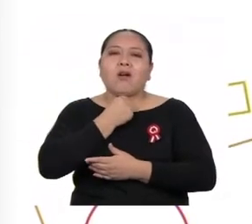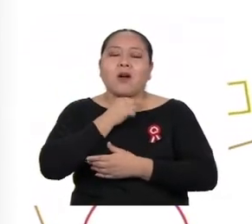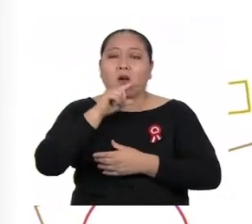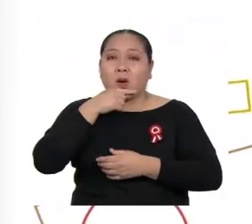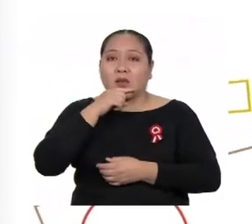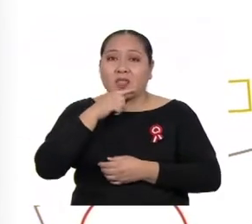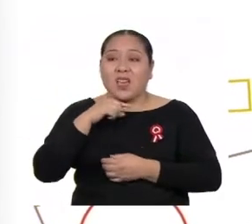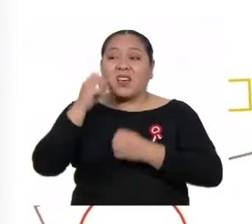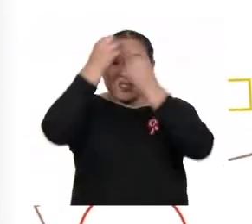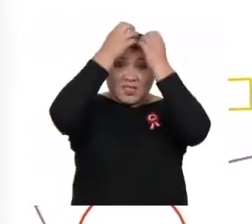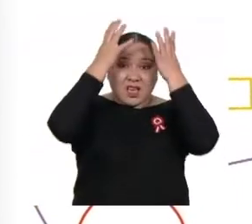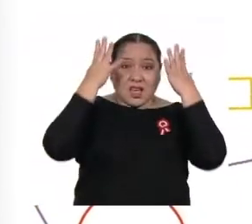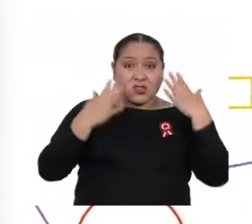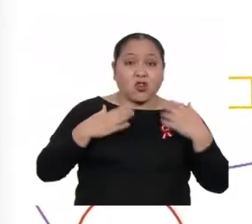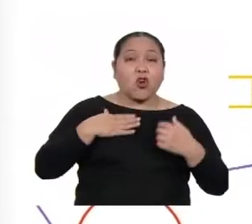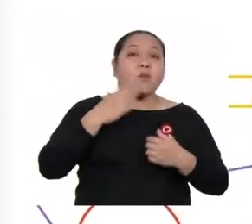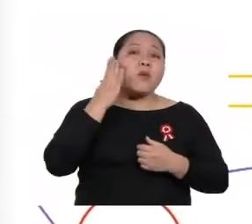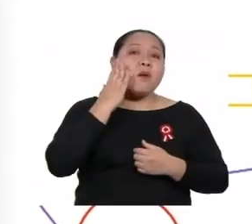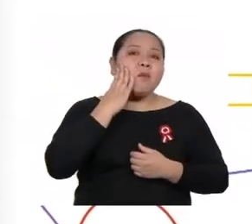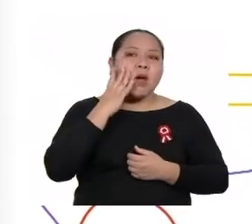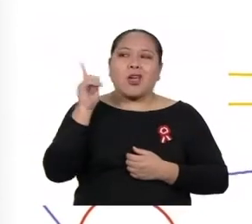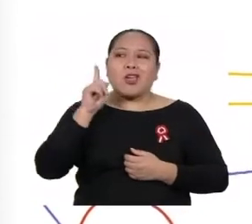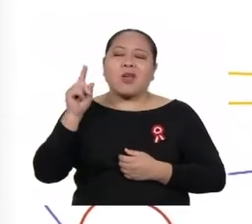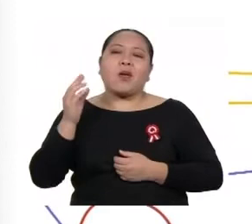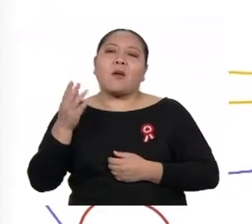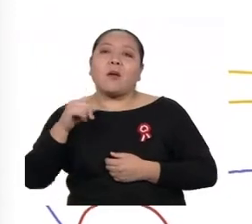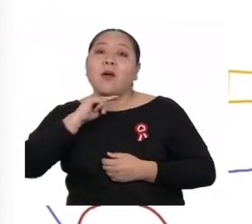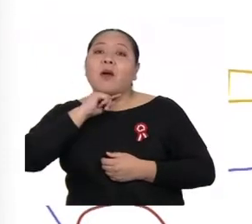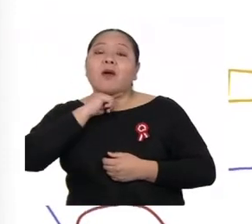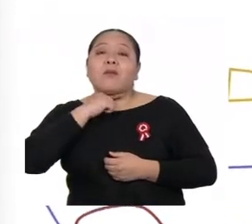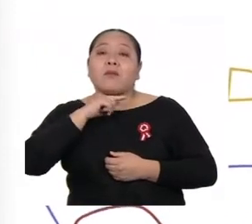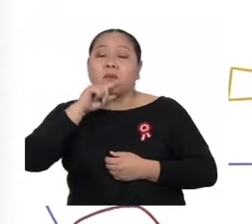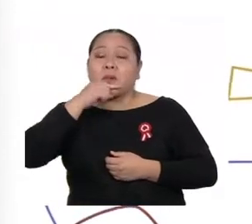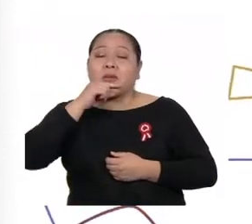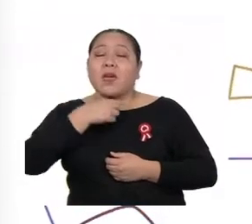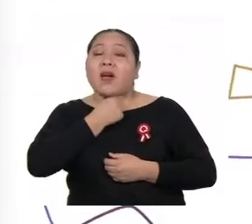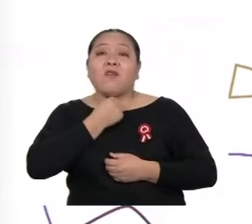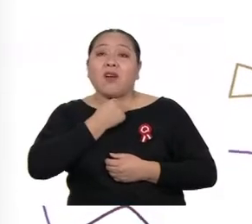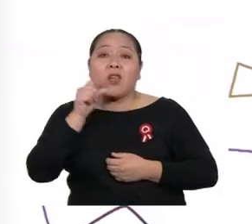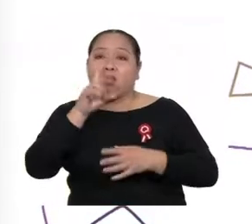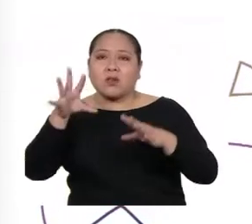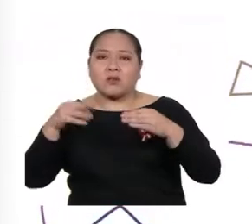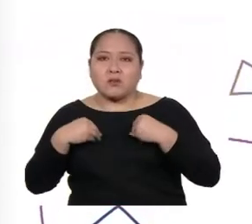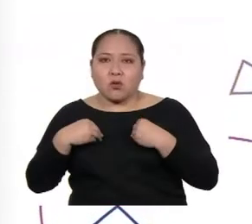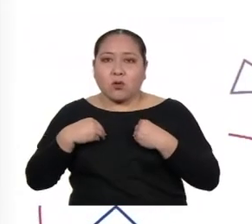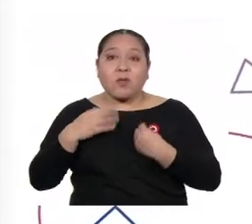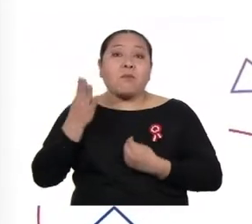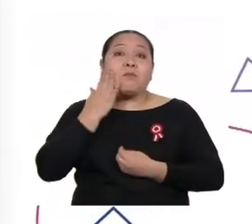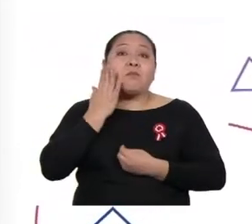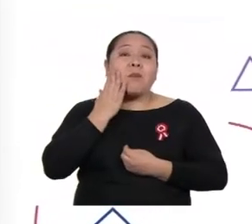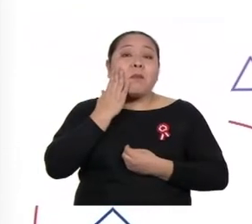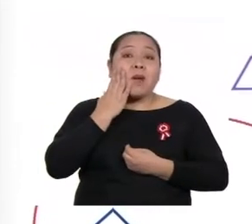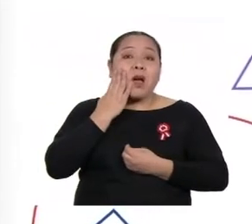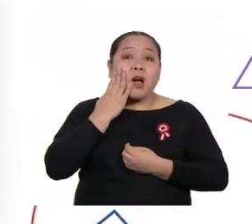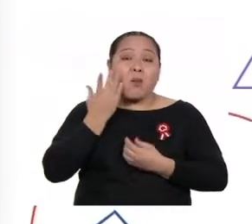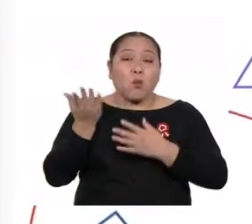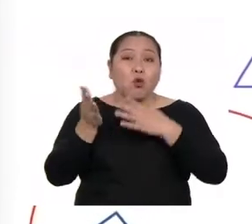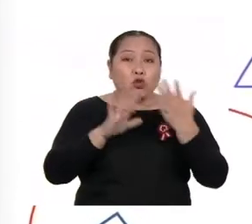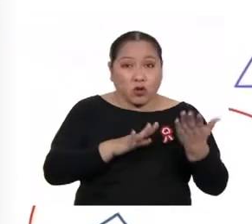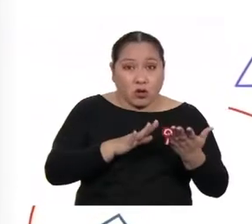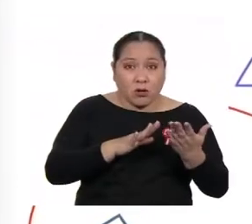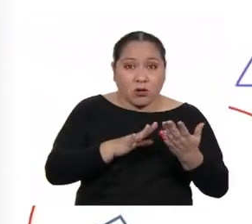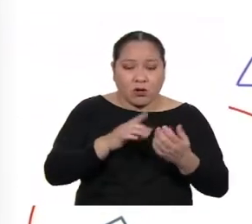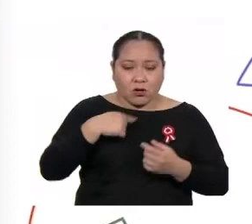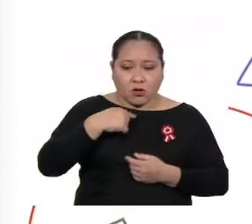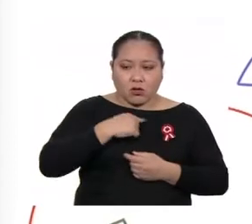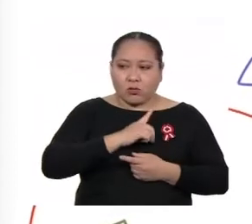su voluntad. Y cuando me quedé huérfano de madre, mi papá me puso al cuidado de la abuelita,